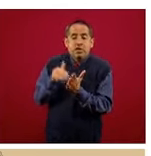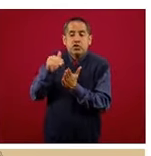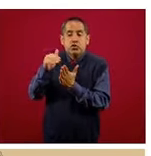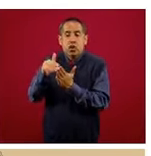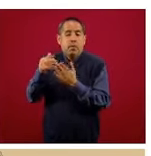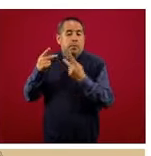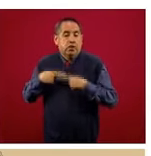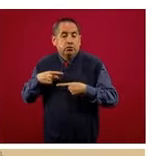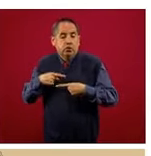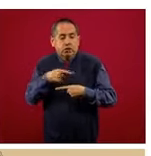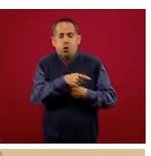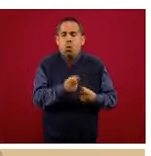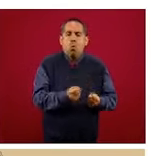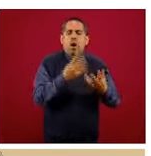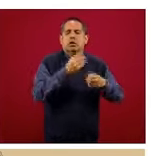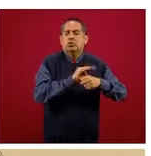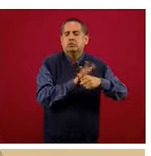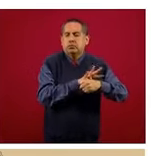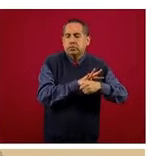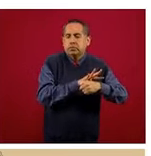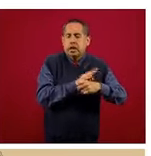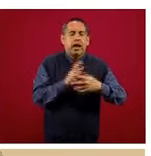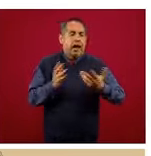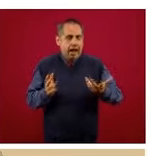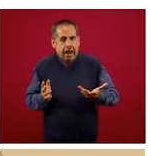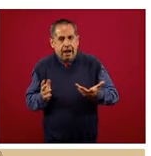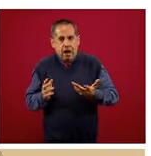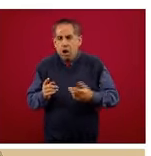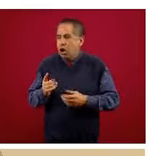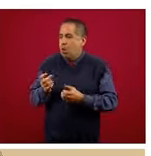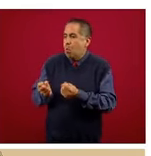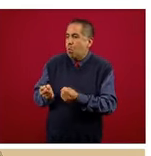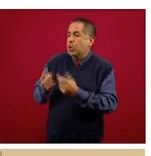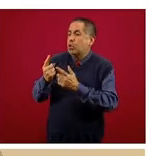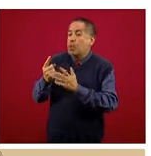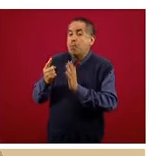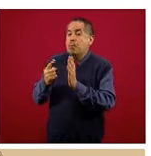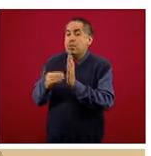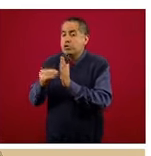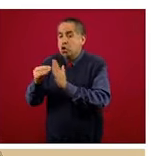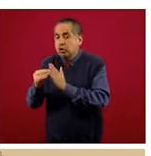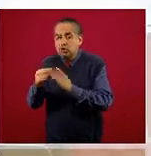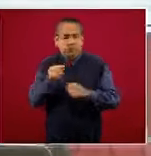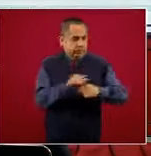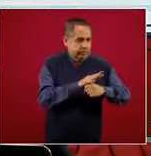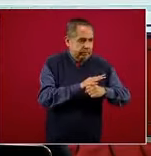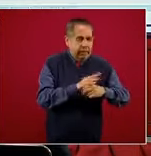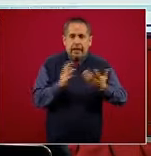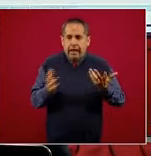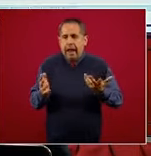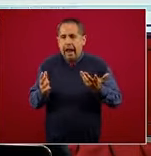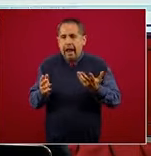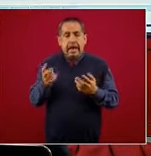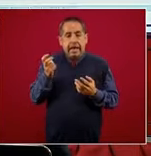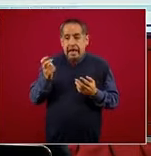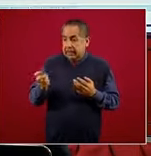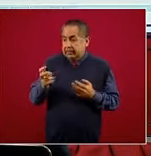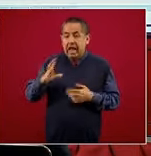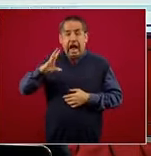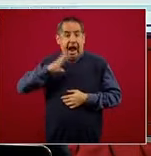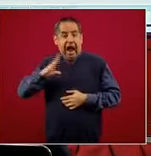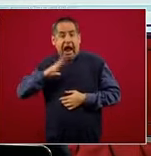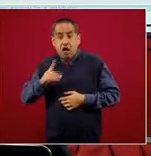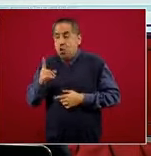es decir, están en una base poblacional. Cuando comparamos una tasa, cuando tenemos una tasa, entonces sí